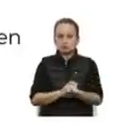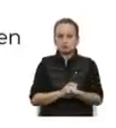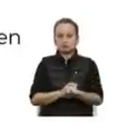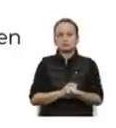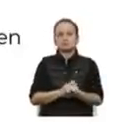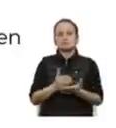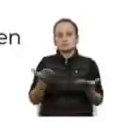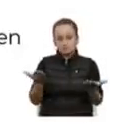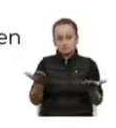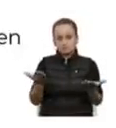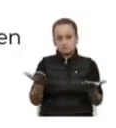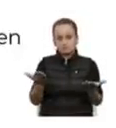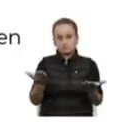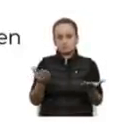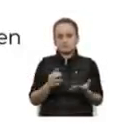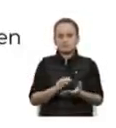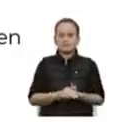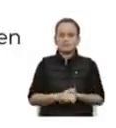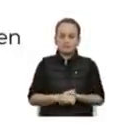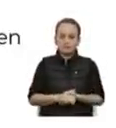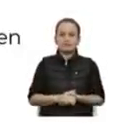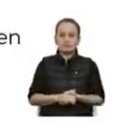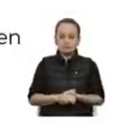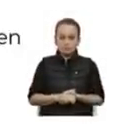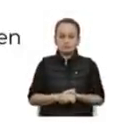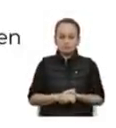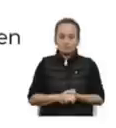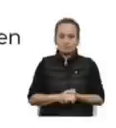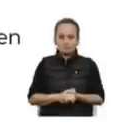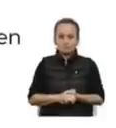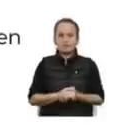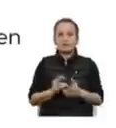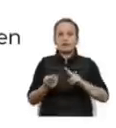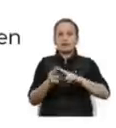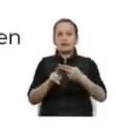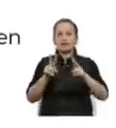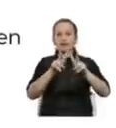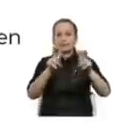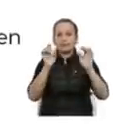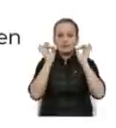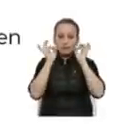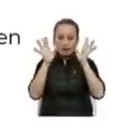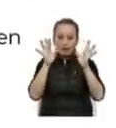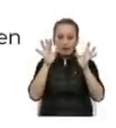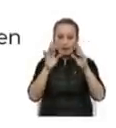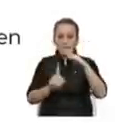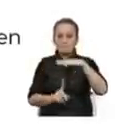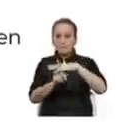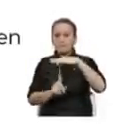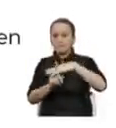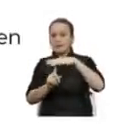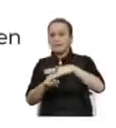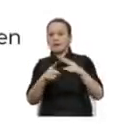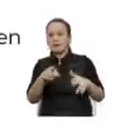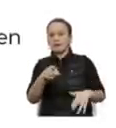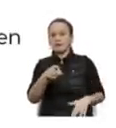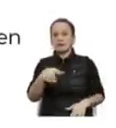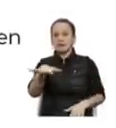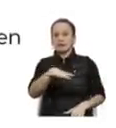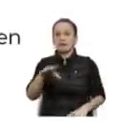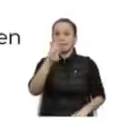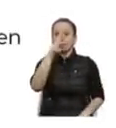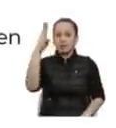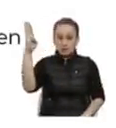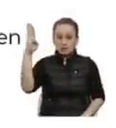que, dicho sea de paso, también frente a hechos graves que se han producido en la ciudad, que